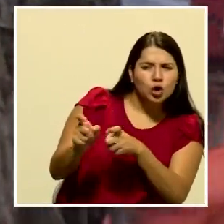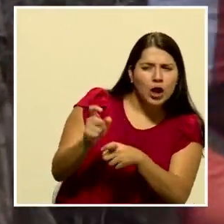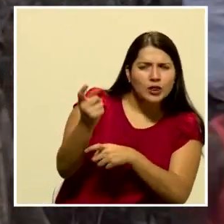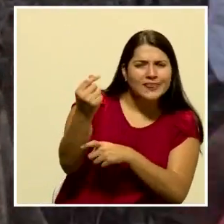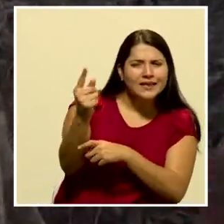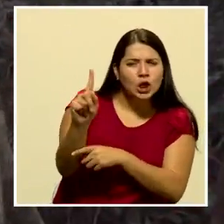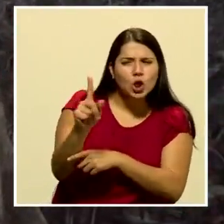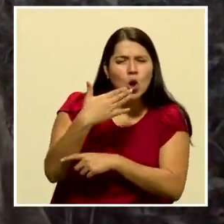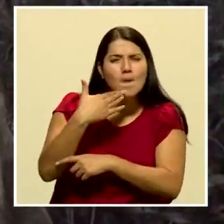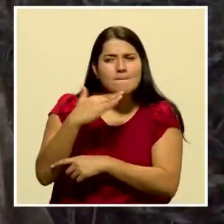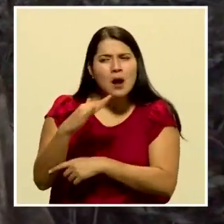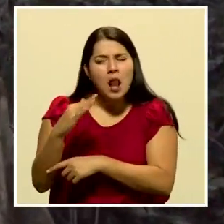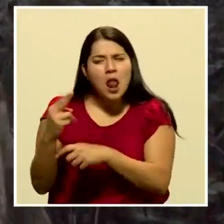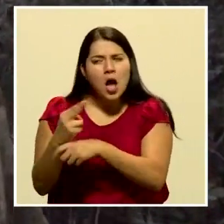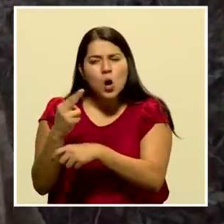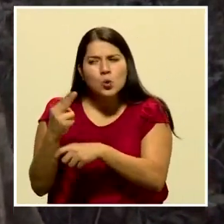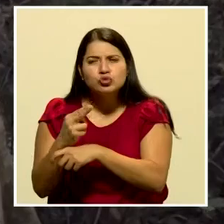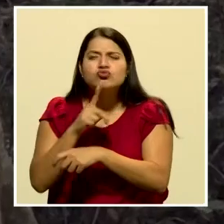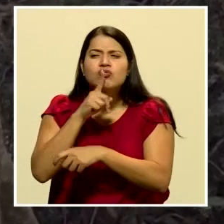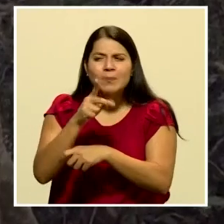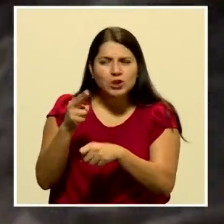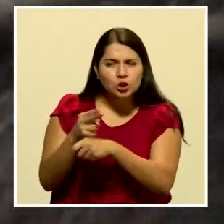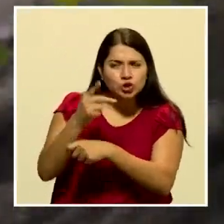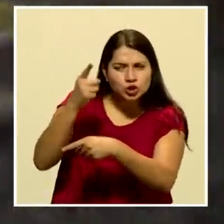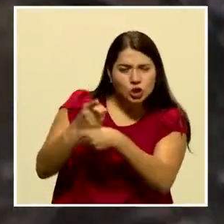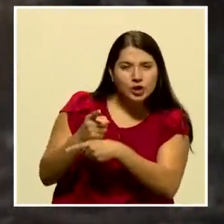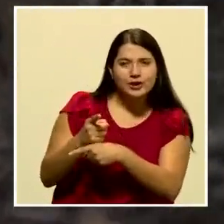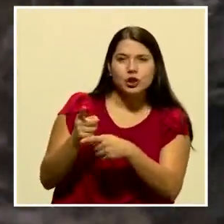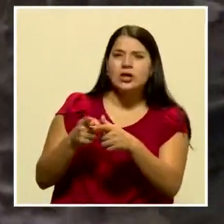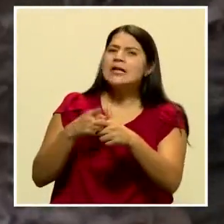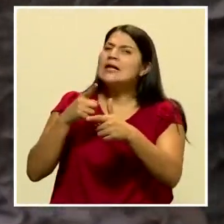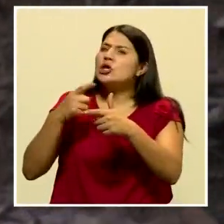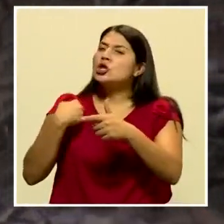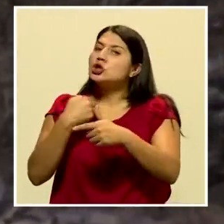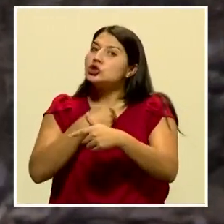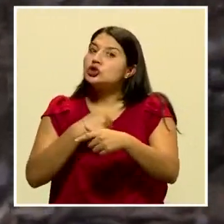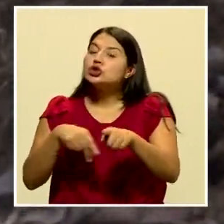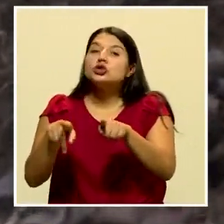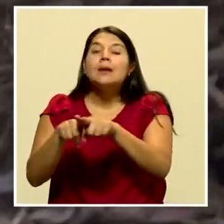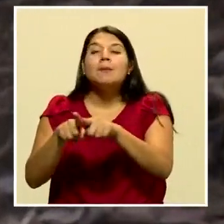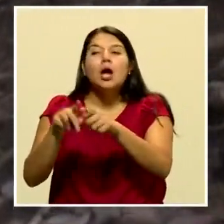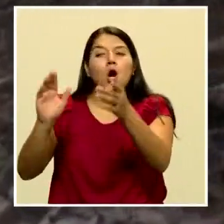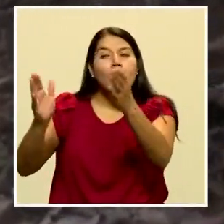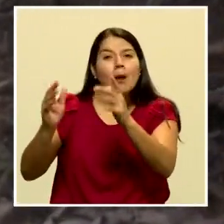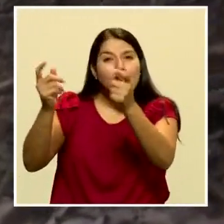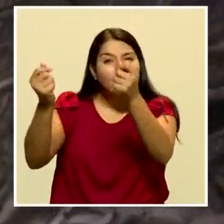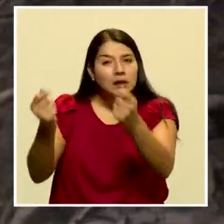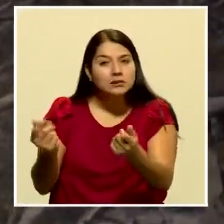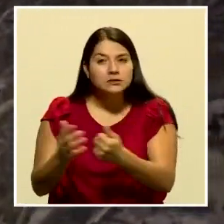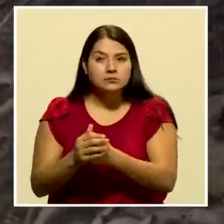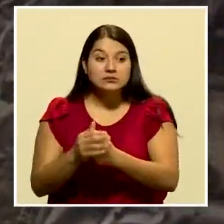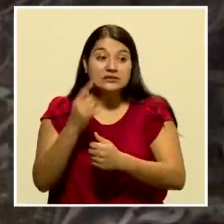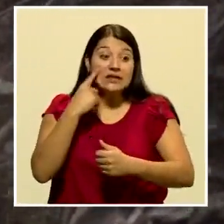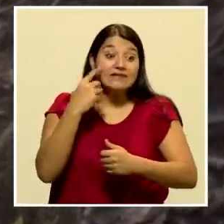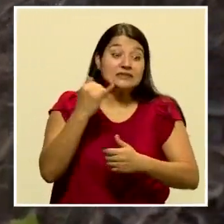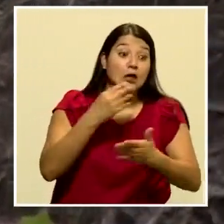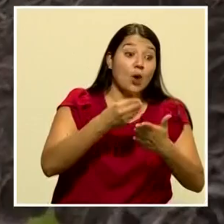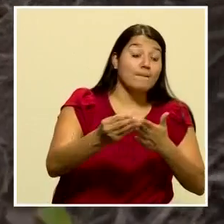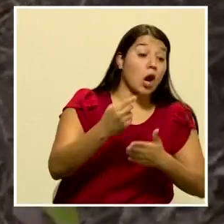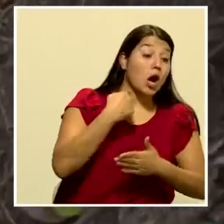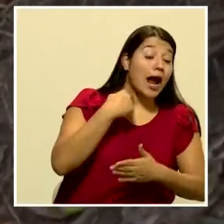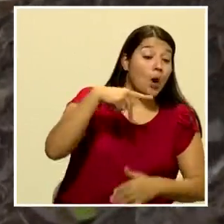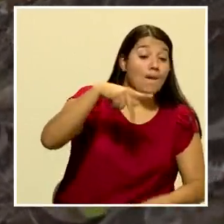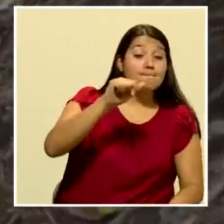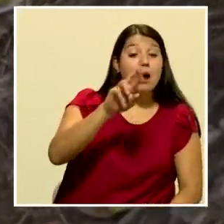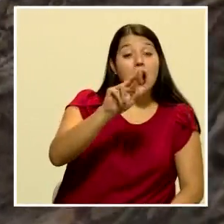realmente vaya donde va a dar. Y ahí también estamos comparando precios para poder saber si compraron barato o caro en Paraguay. Hay que saber